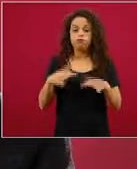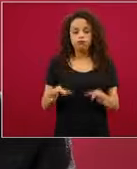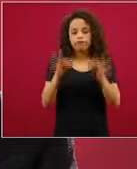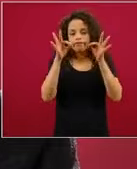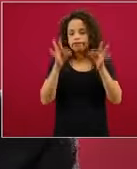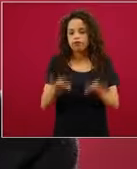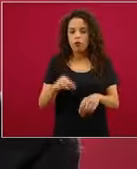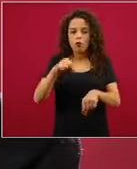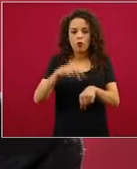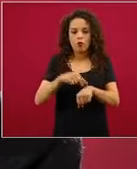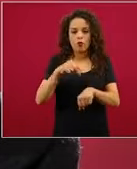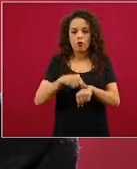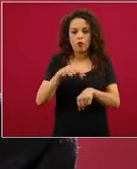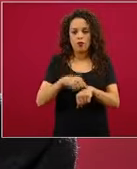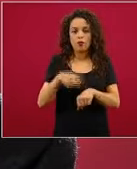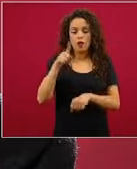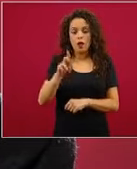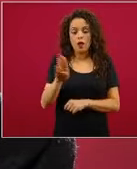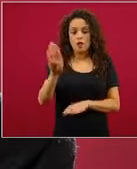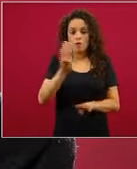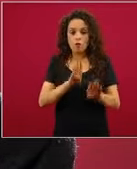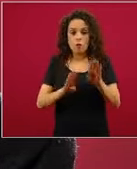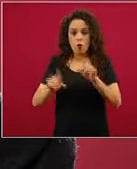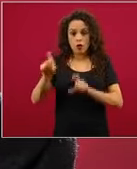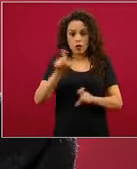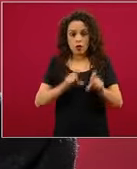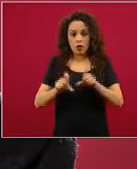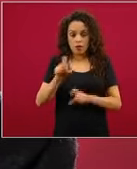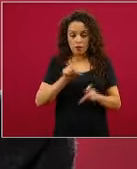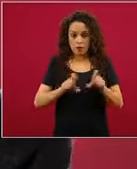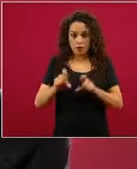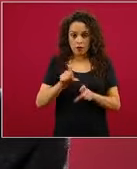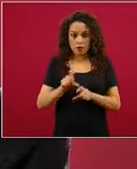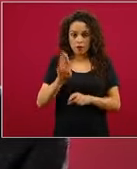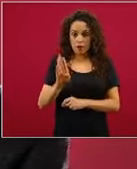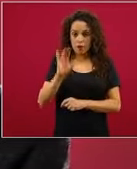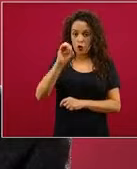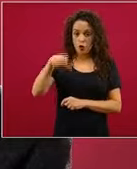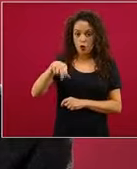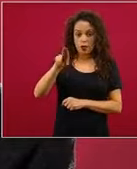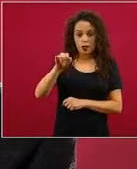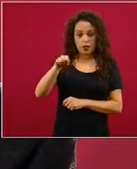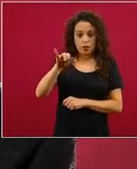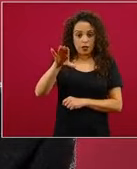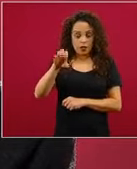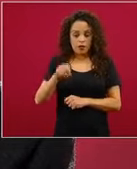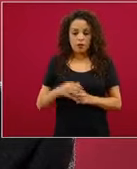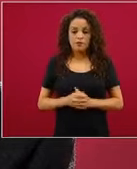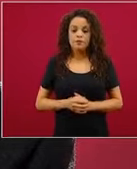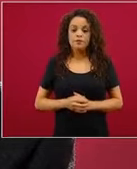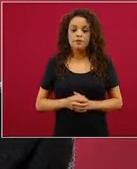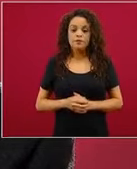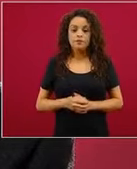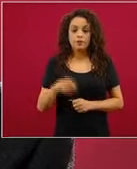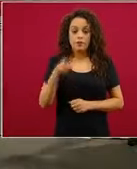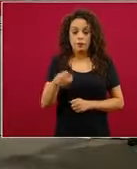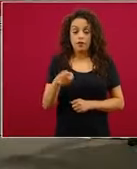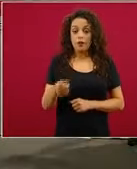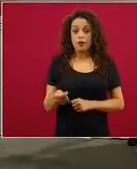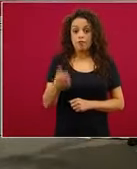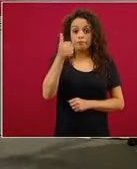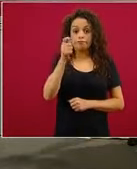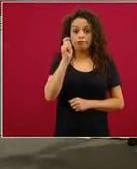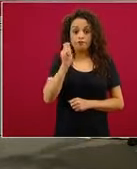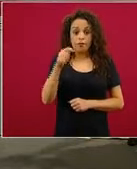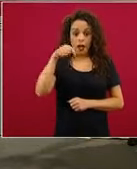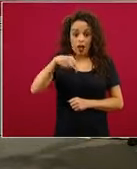de formación bioquímico, él no era clínico, él era bioquímico, fue uno de los pioneros de la bioquímica